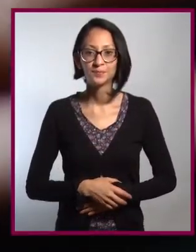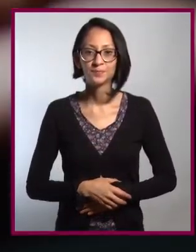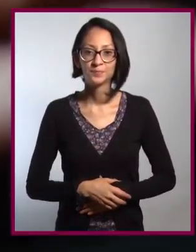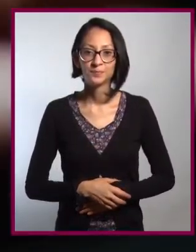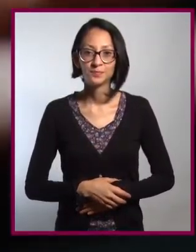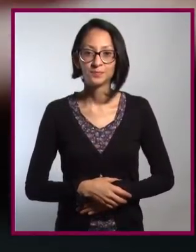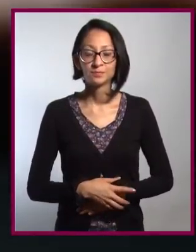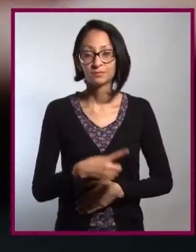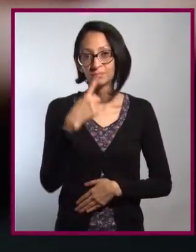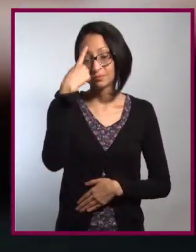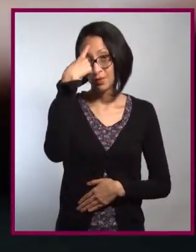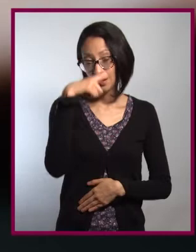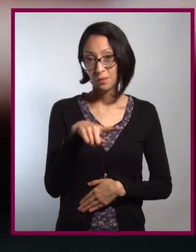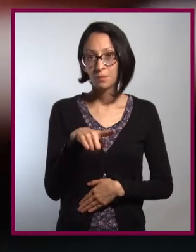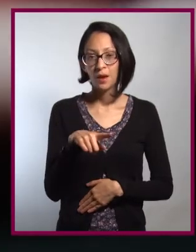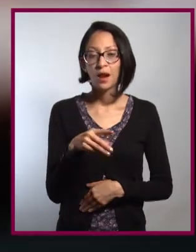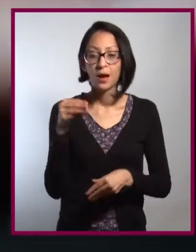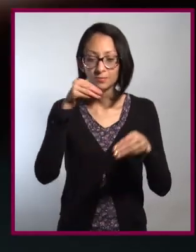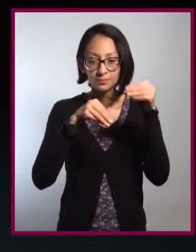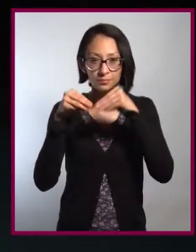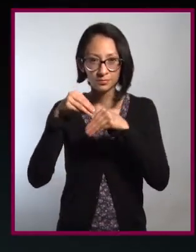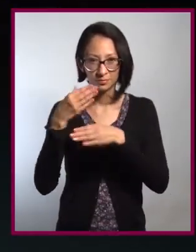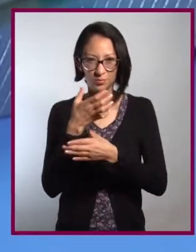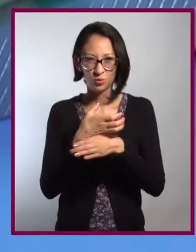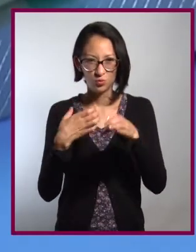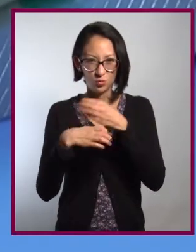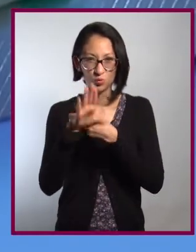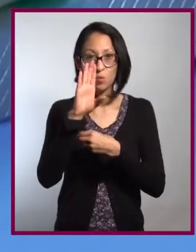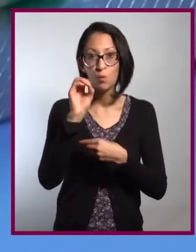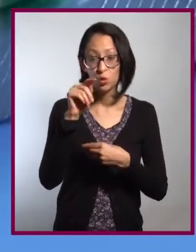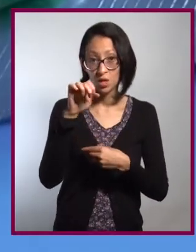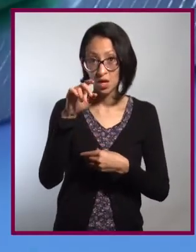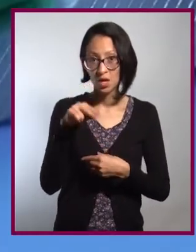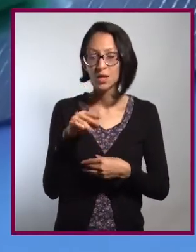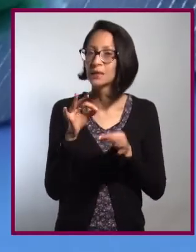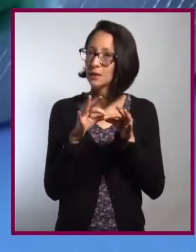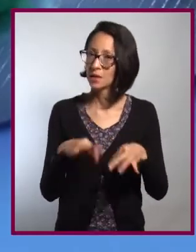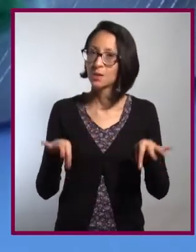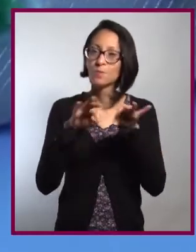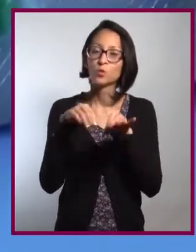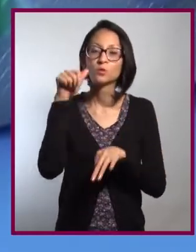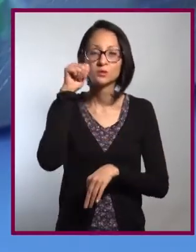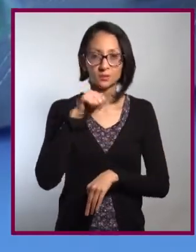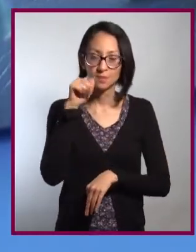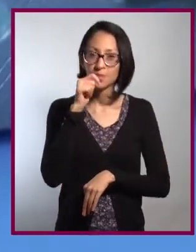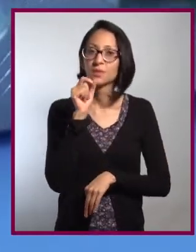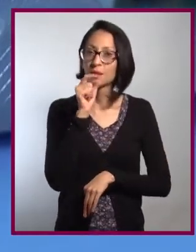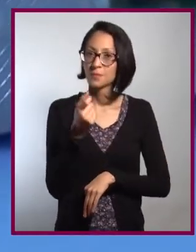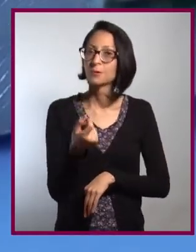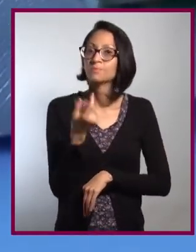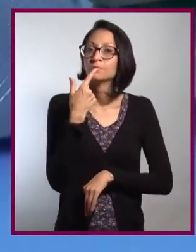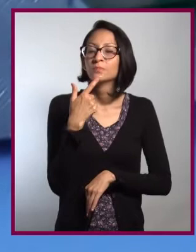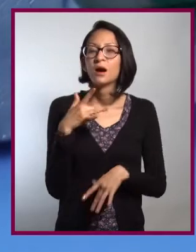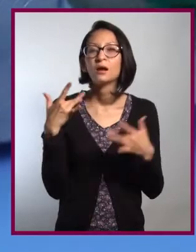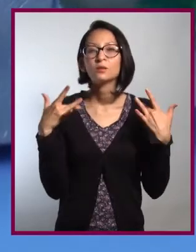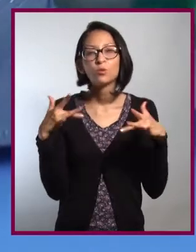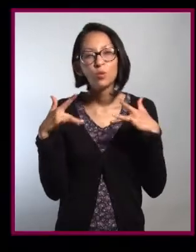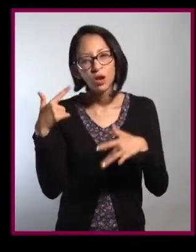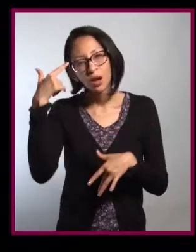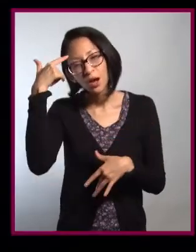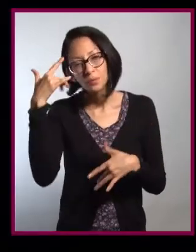Para complementar el botiquín, siempre es importante un analgésico que pueda usarse en caso de dolor de cabeza o de